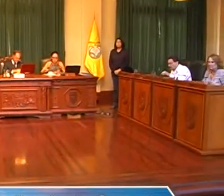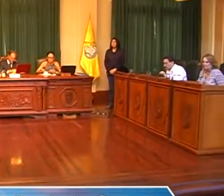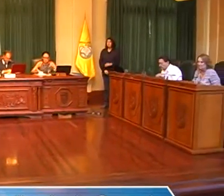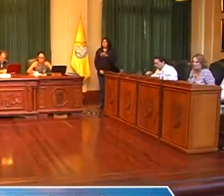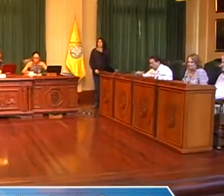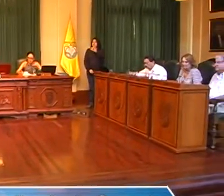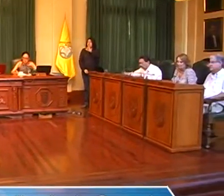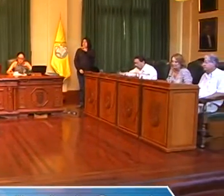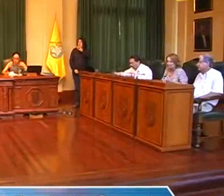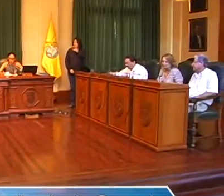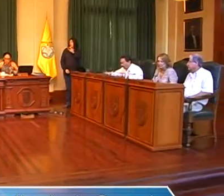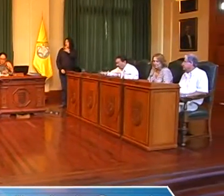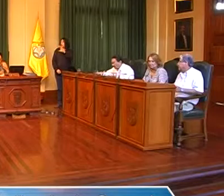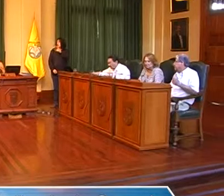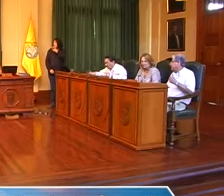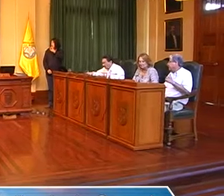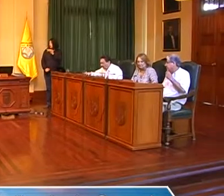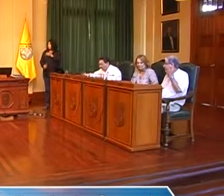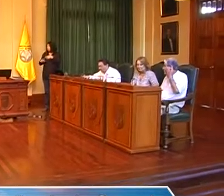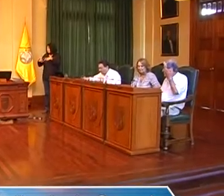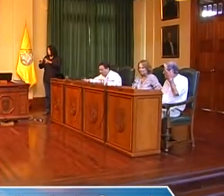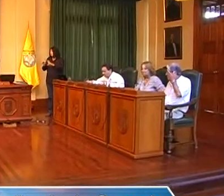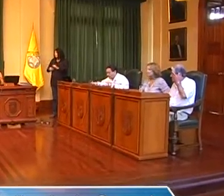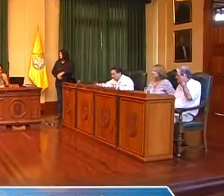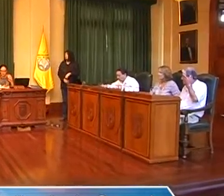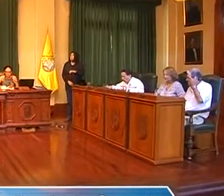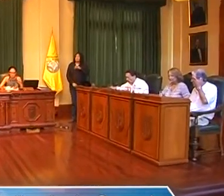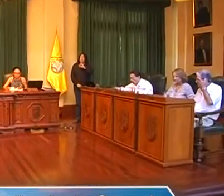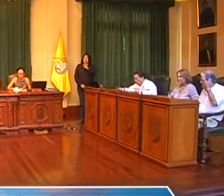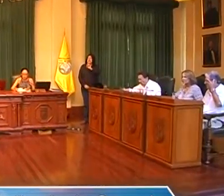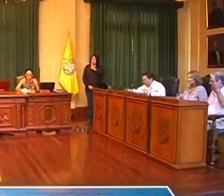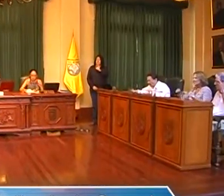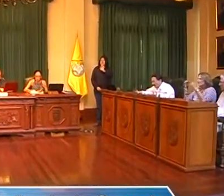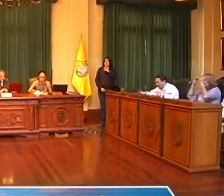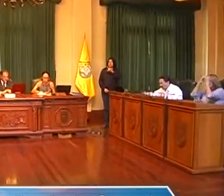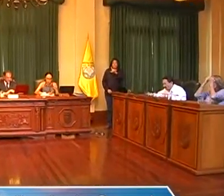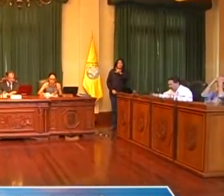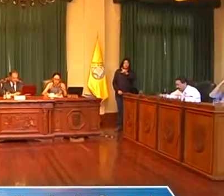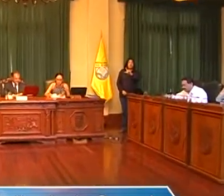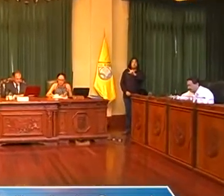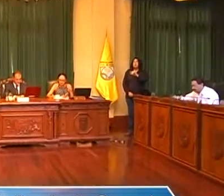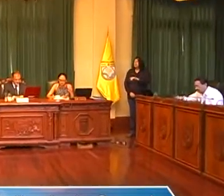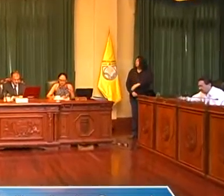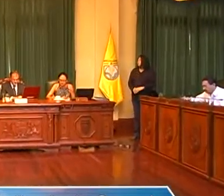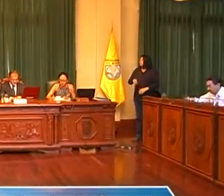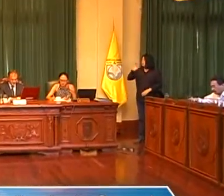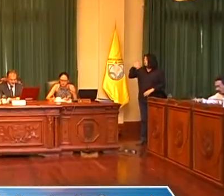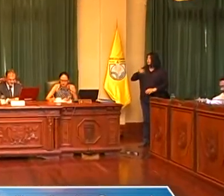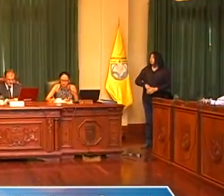Señor Gino Costa Santolaya se encuentra de licencia. Señor Israel Orlando Acuña Huancoquis.